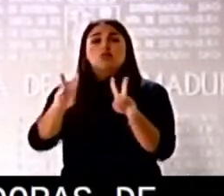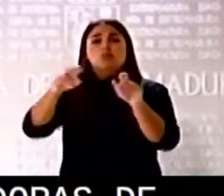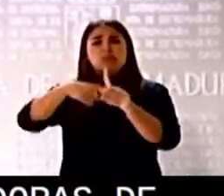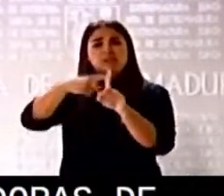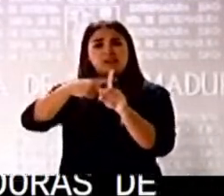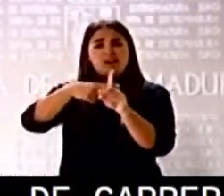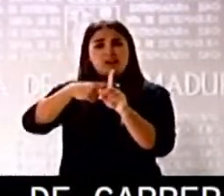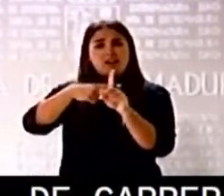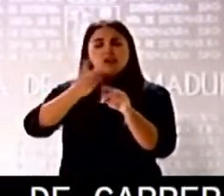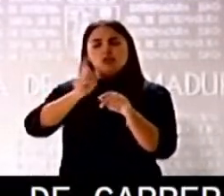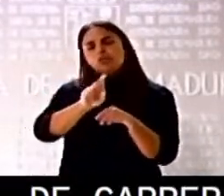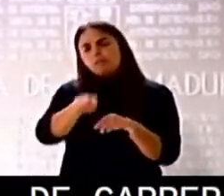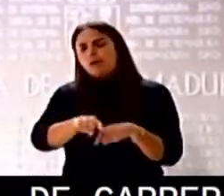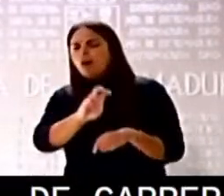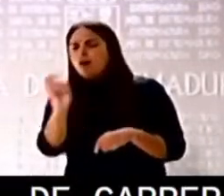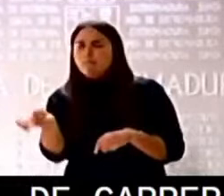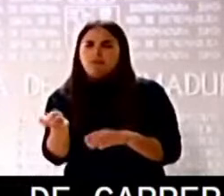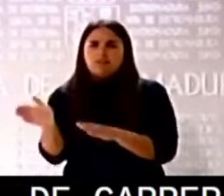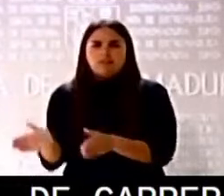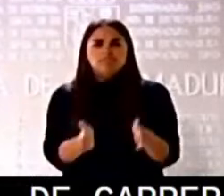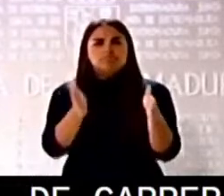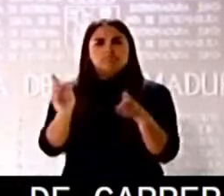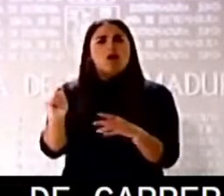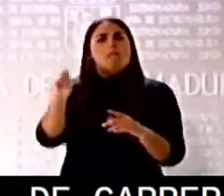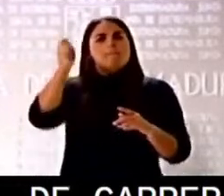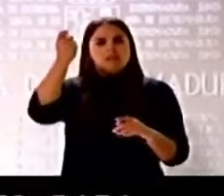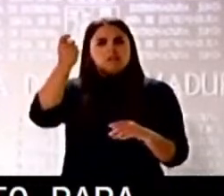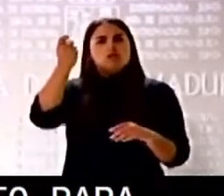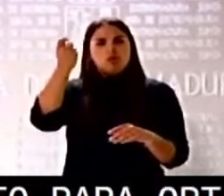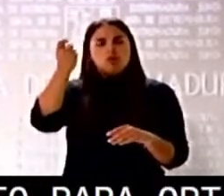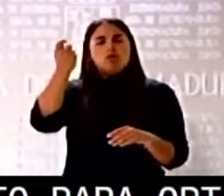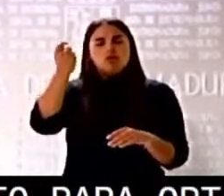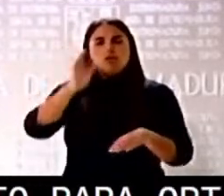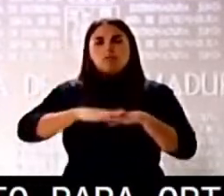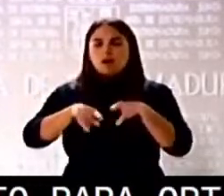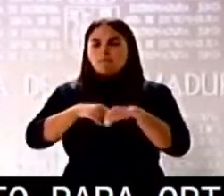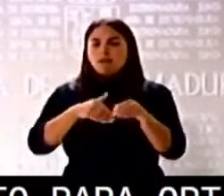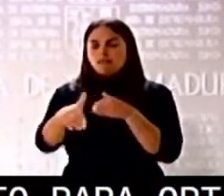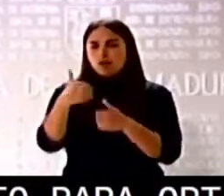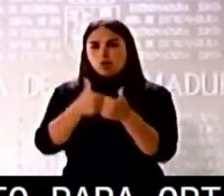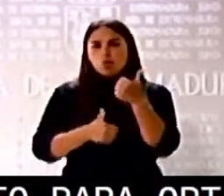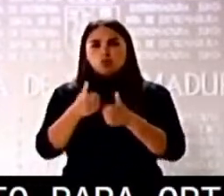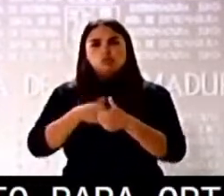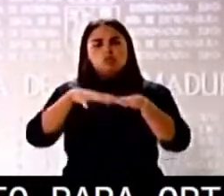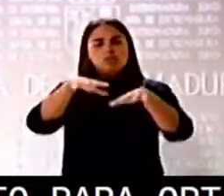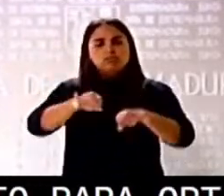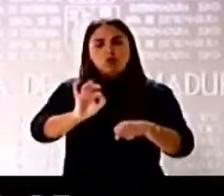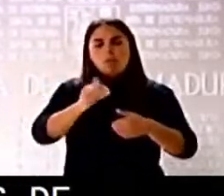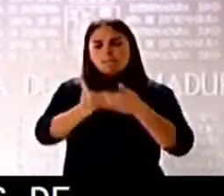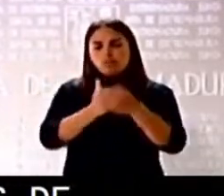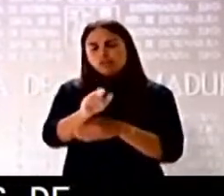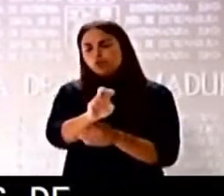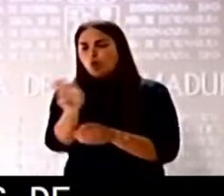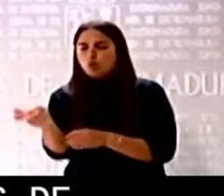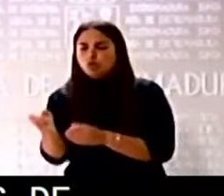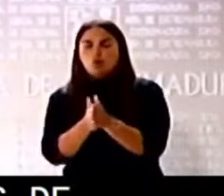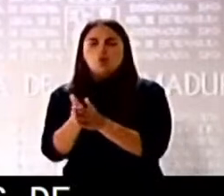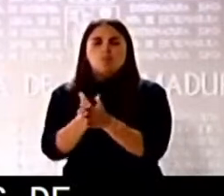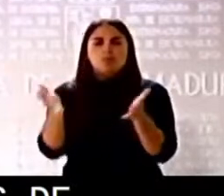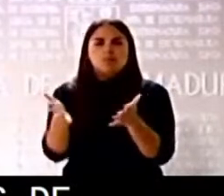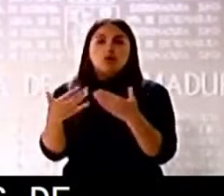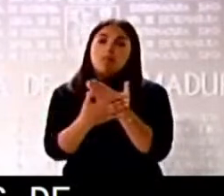carrera horizontal, sino también suponen un mérito para optar a plazas en el concurso u otros procesos de promoción dentro de